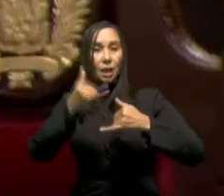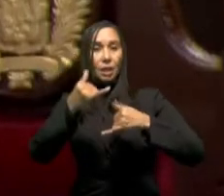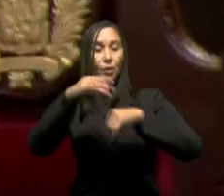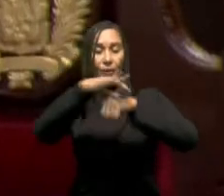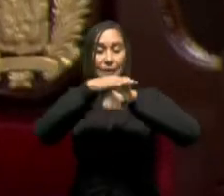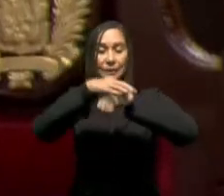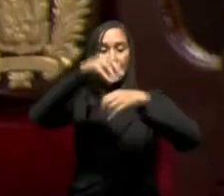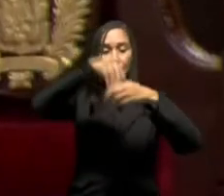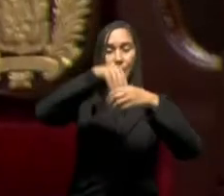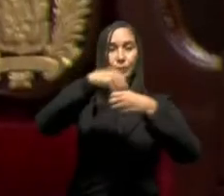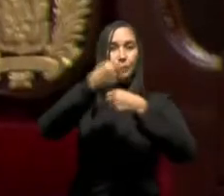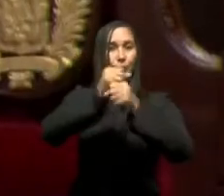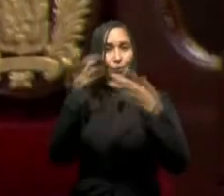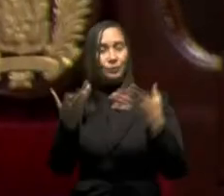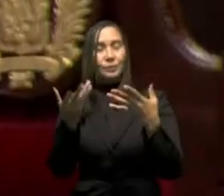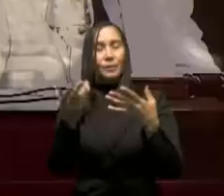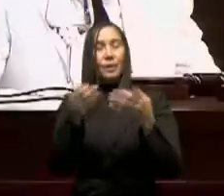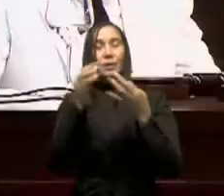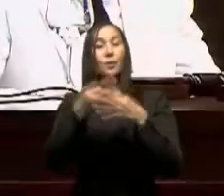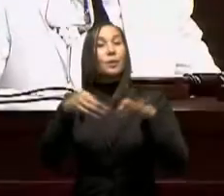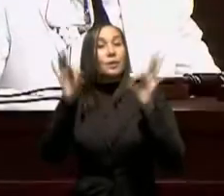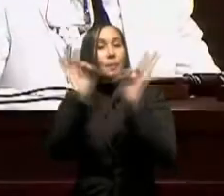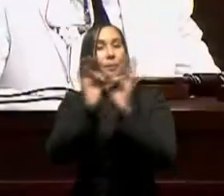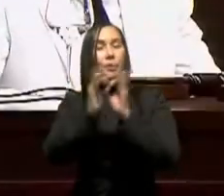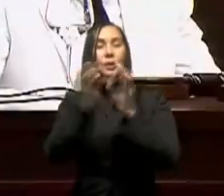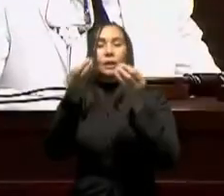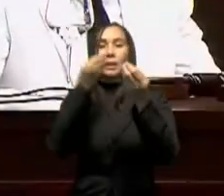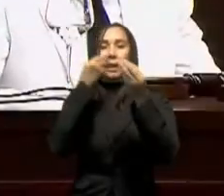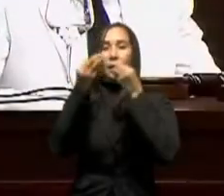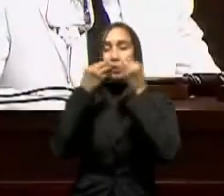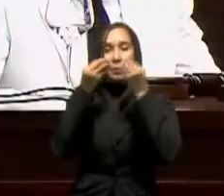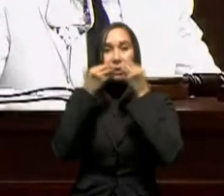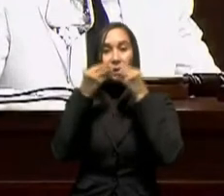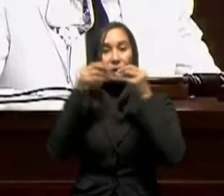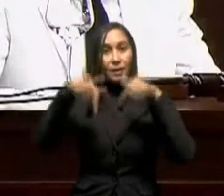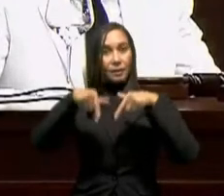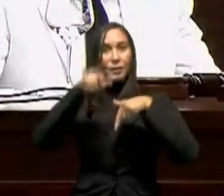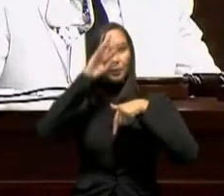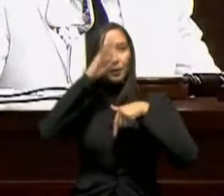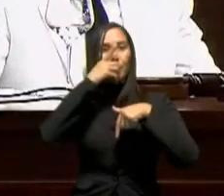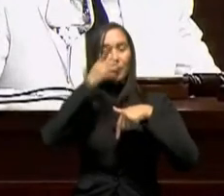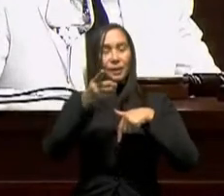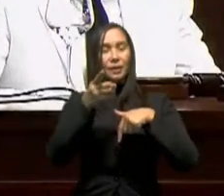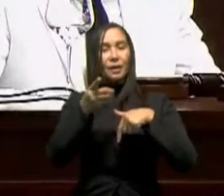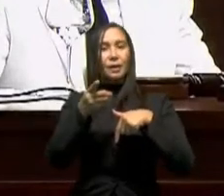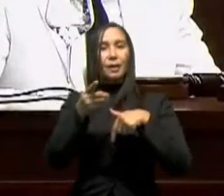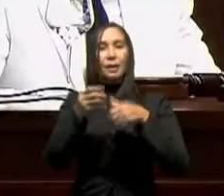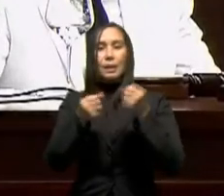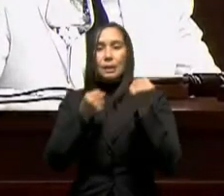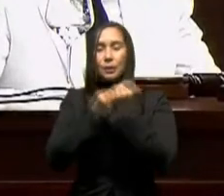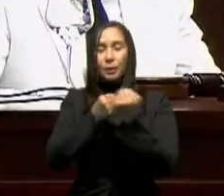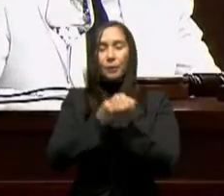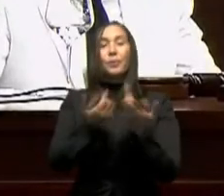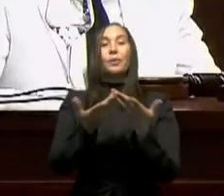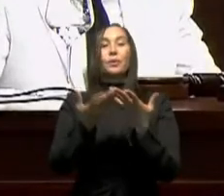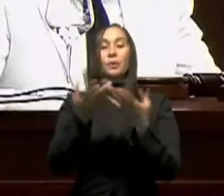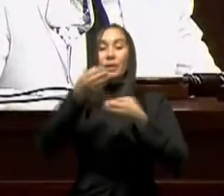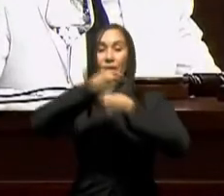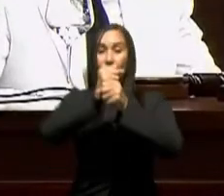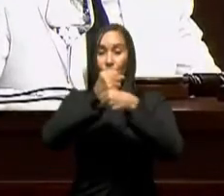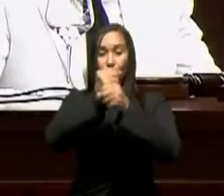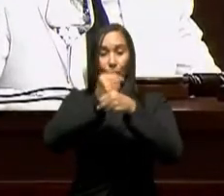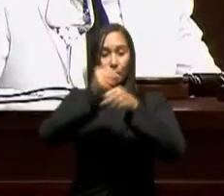periodo ha sido fundamental para garantizar la seguridad aliment alimentaria de nuestro país y mantener la rentabilidad de